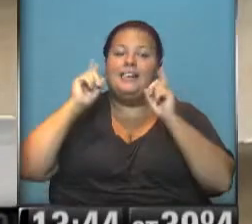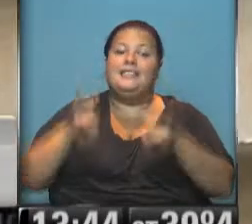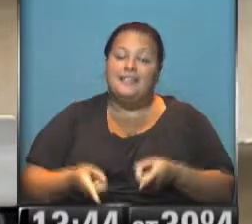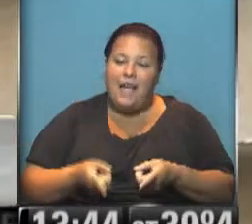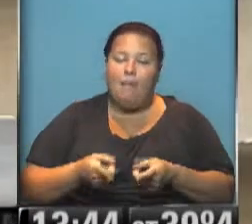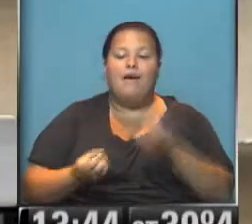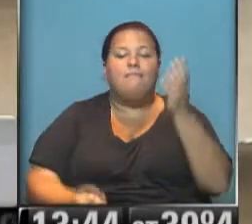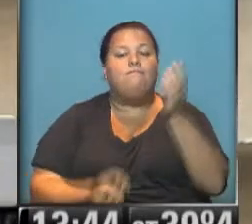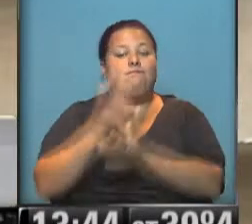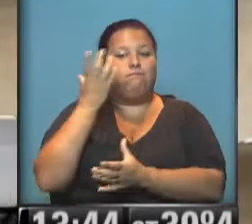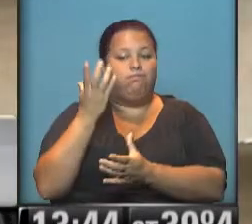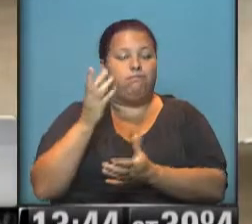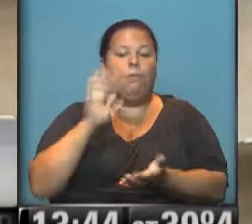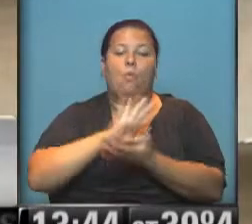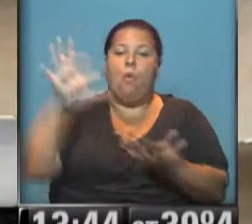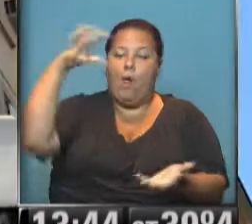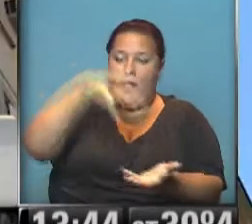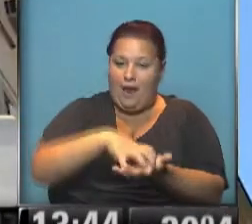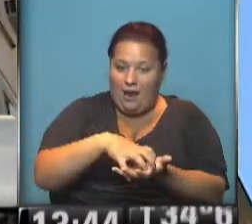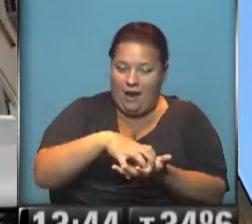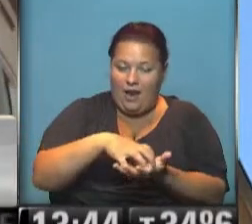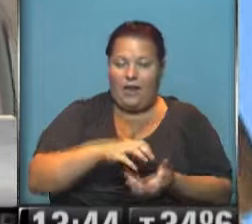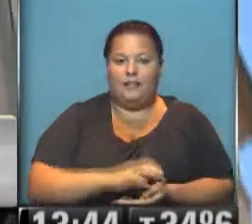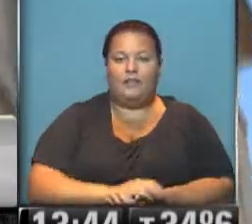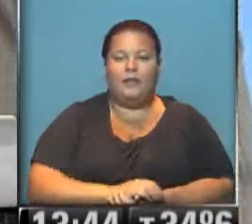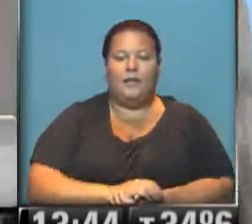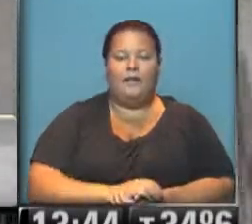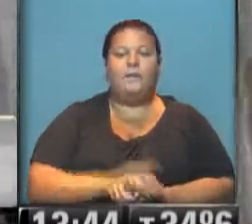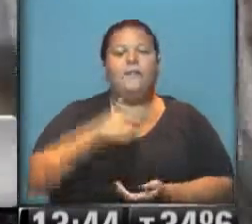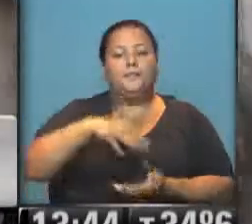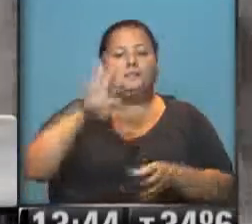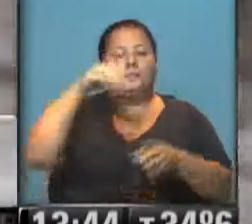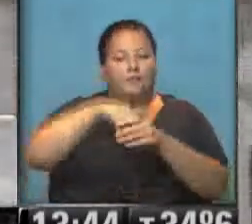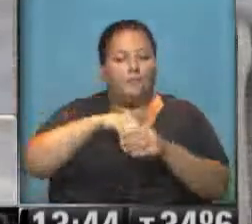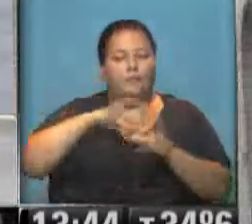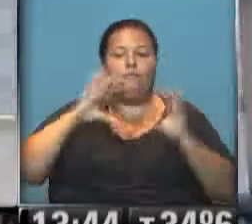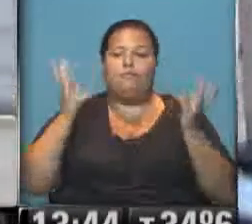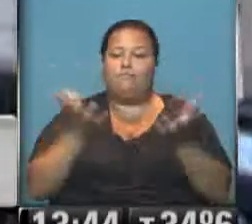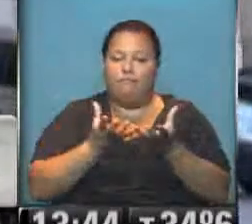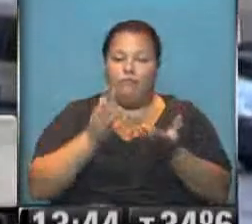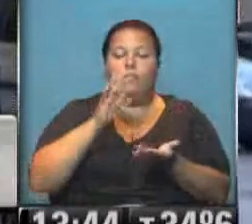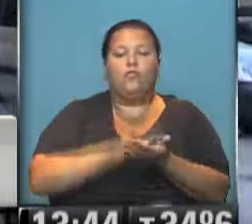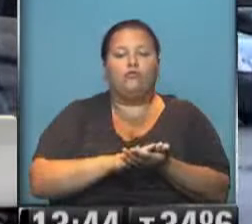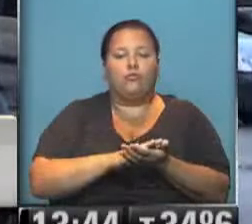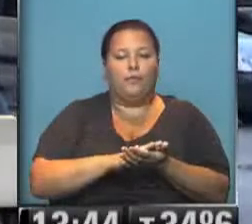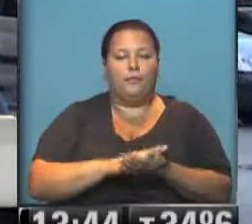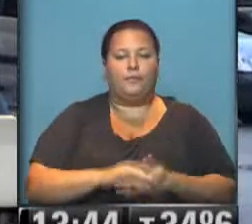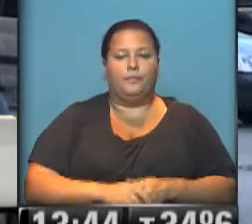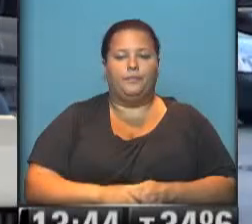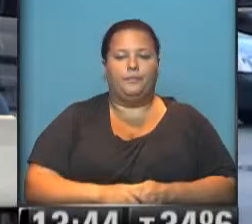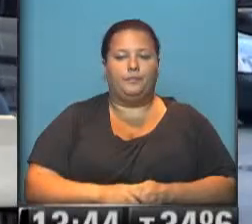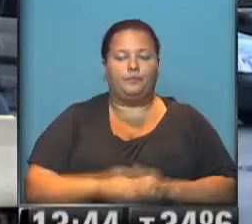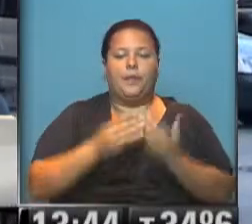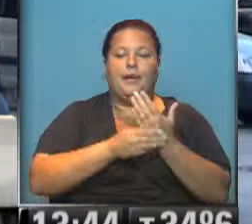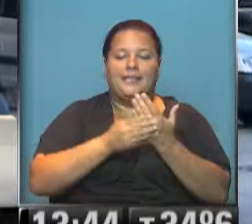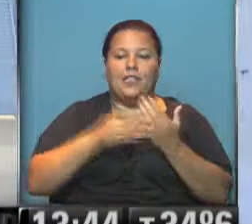también se crea esta agencia que va a estar dentro del ámbito del